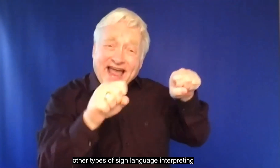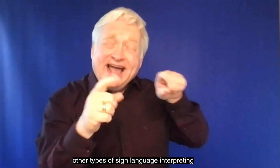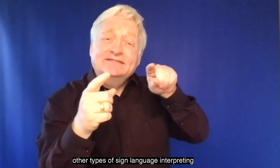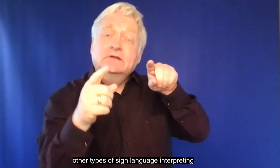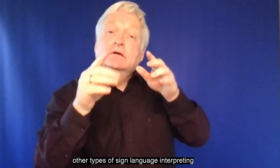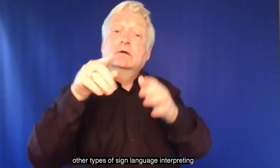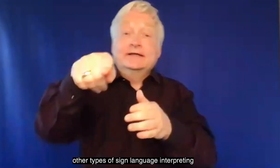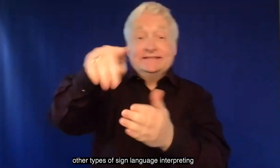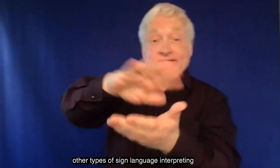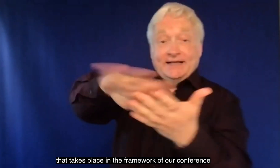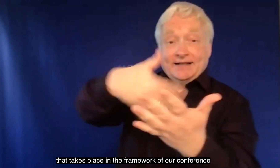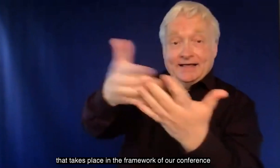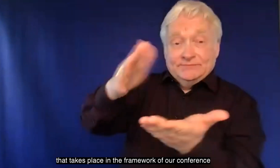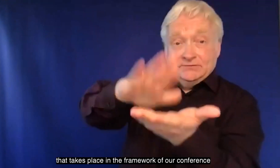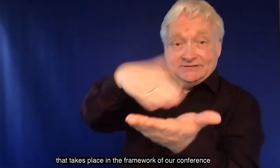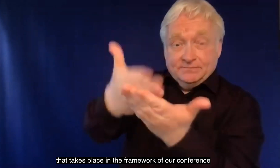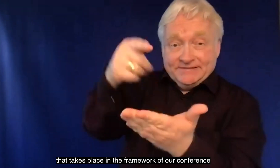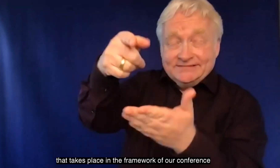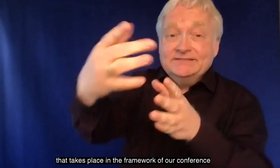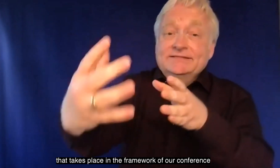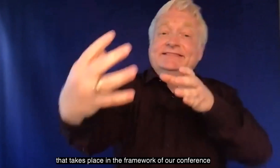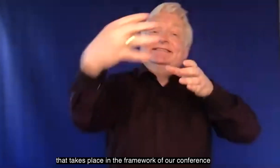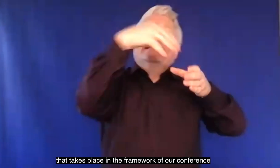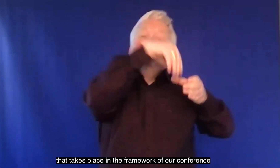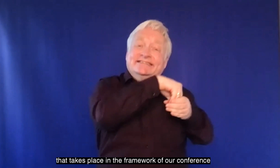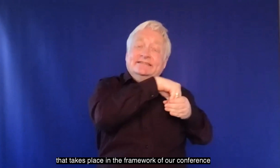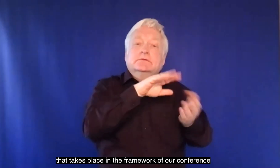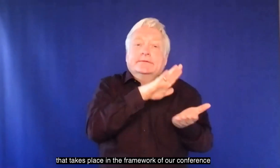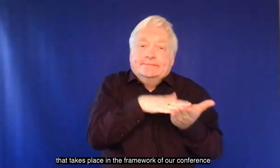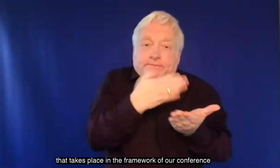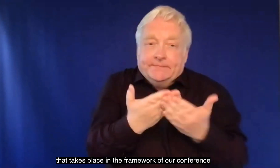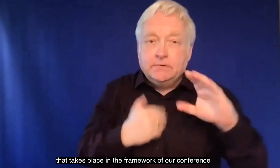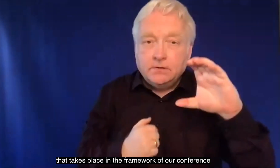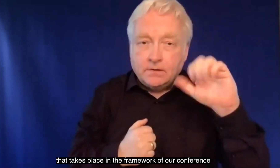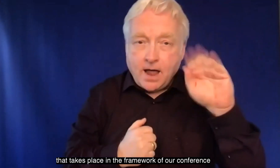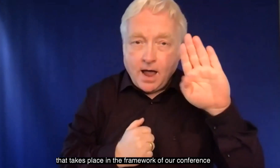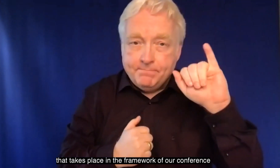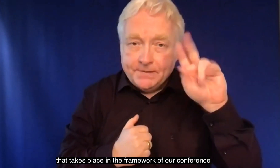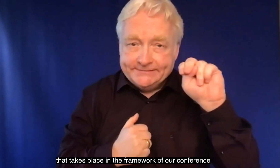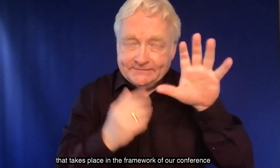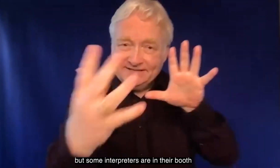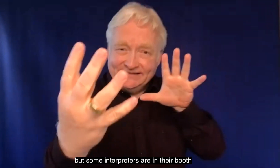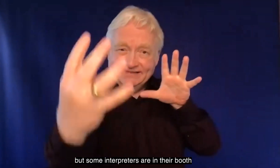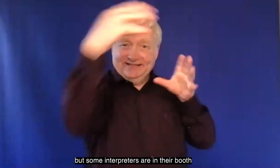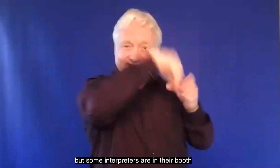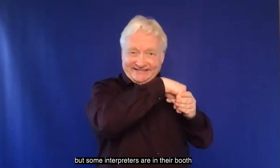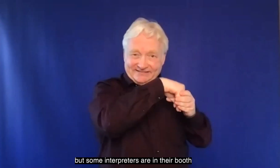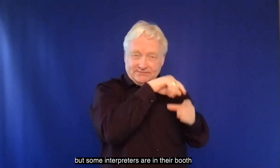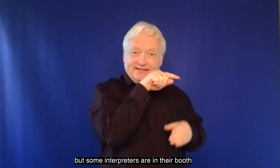Las intérpretes de lenguas orales, por ejemplo, suelen estar en su cabina, pero nosotras en algunos momentos incluso